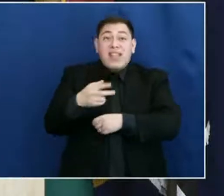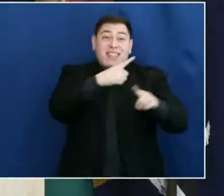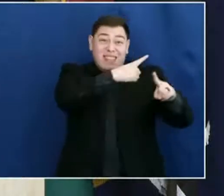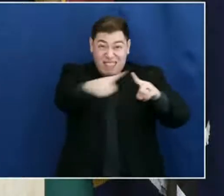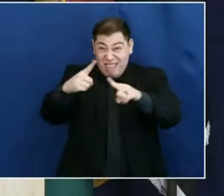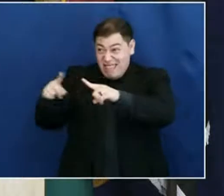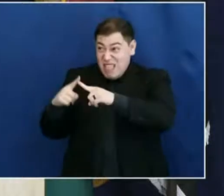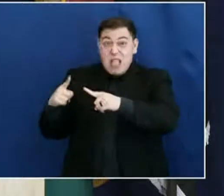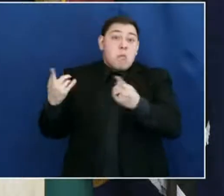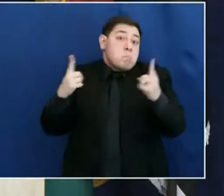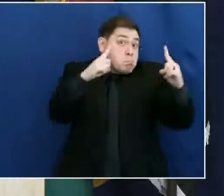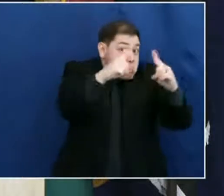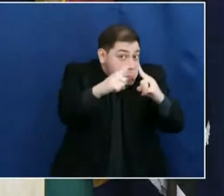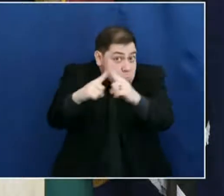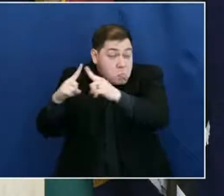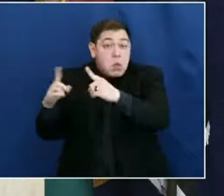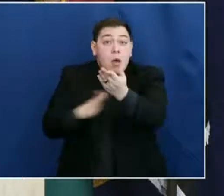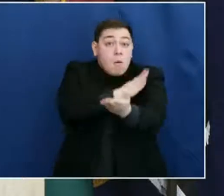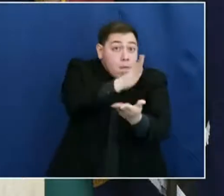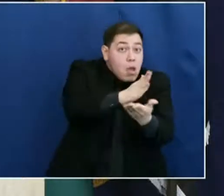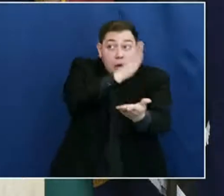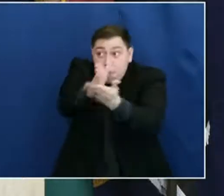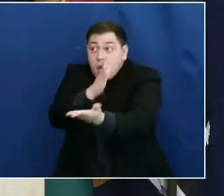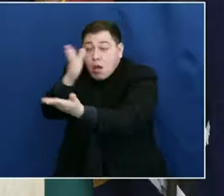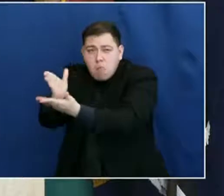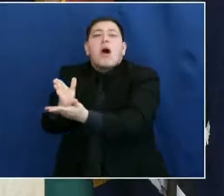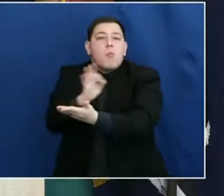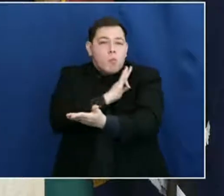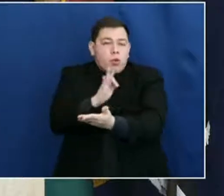cierta capacidad con modificación. Por ejemplo, los